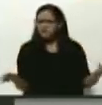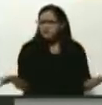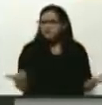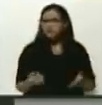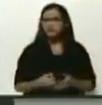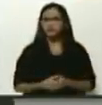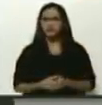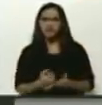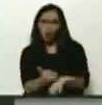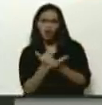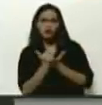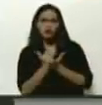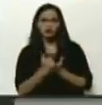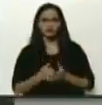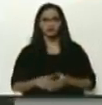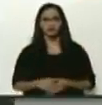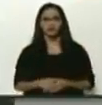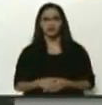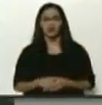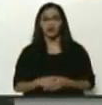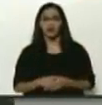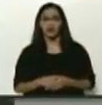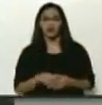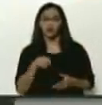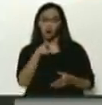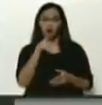que sirva. Si cuando va a